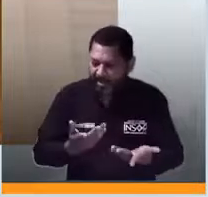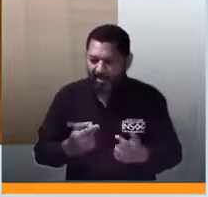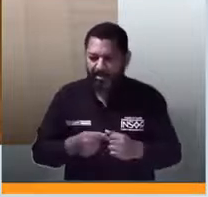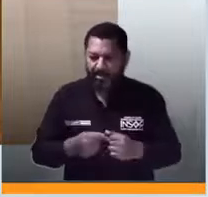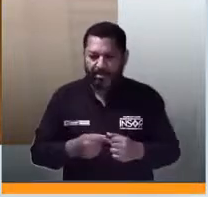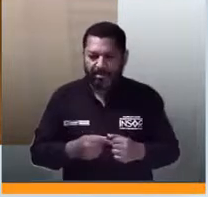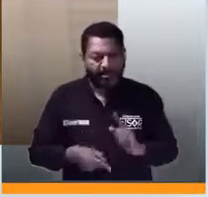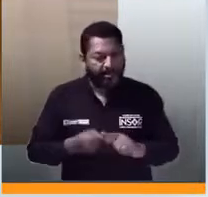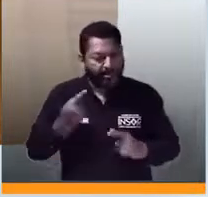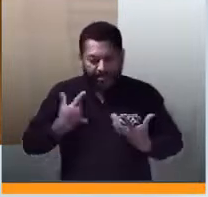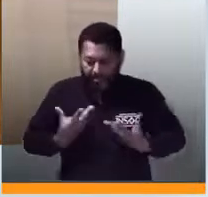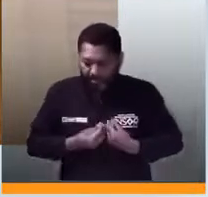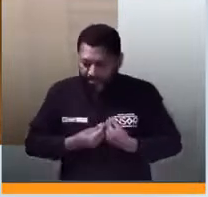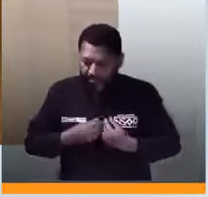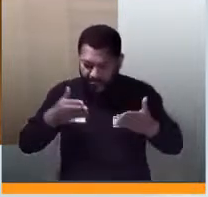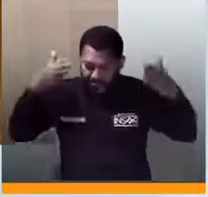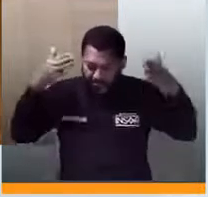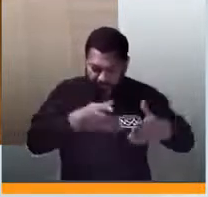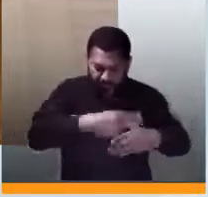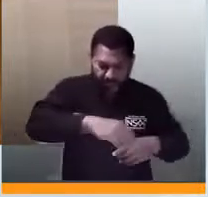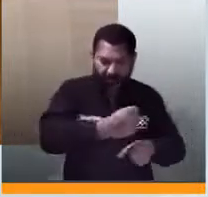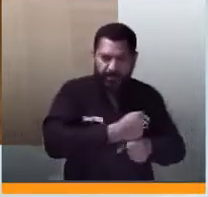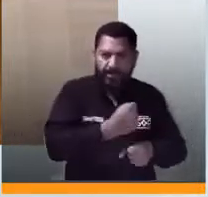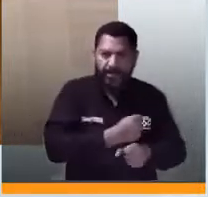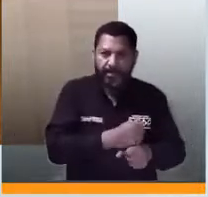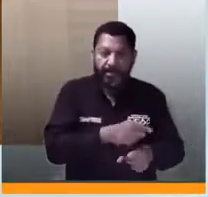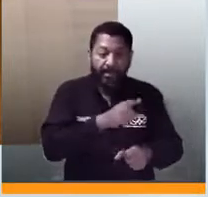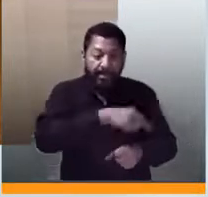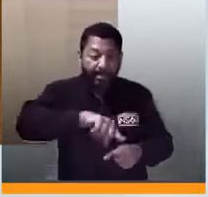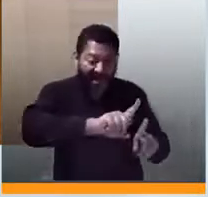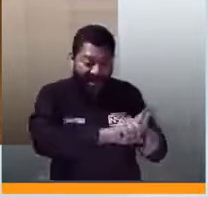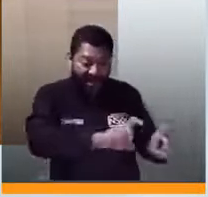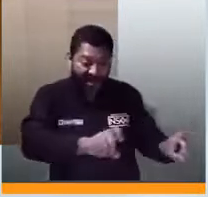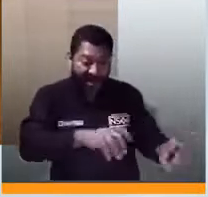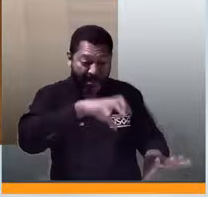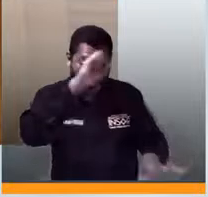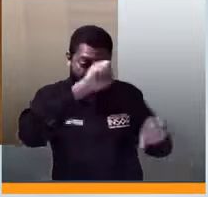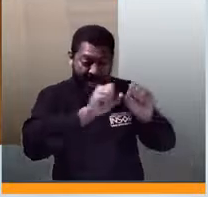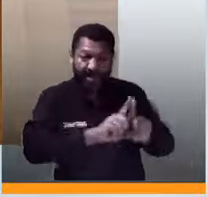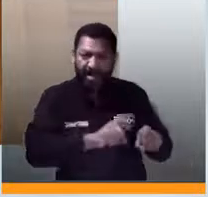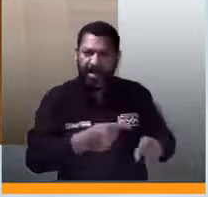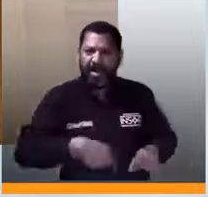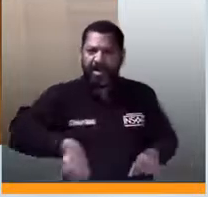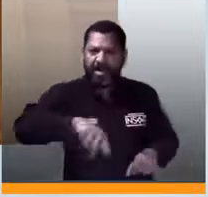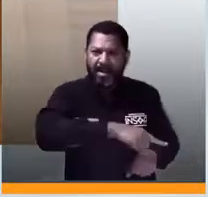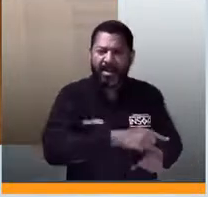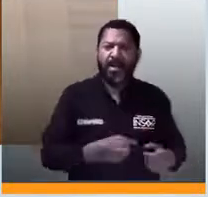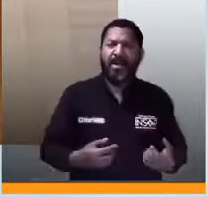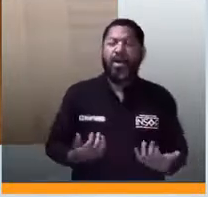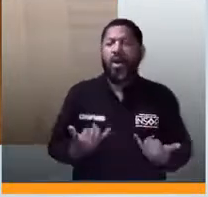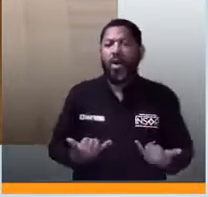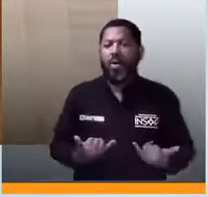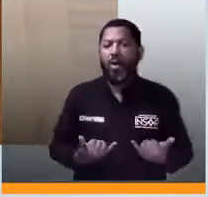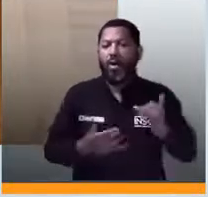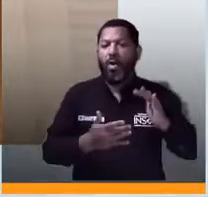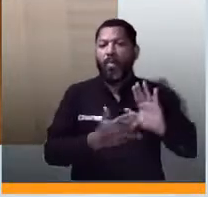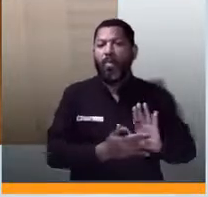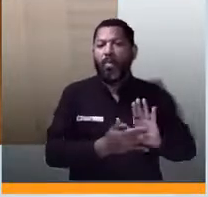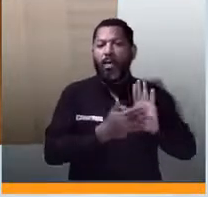con nuestros estudiantes, entendiendo que hay diversidad de aprendizaje, que debemos generar unos